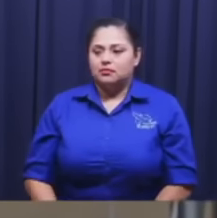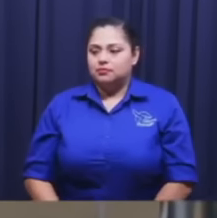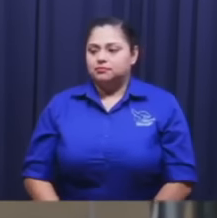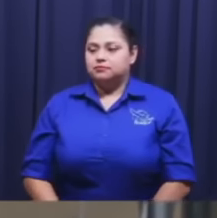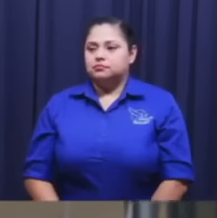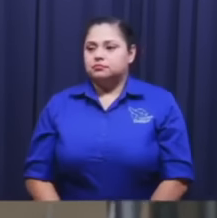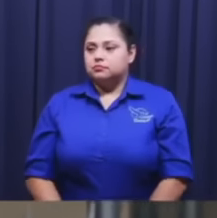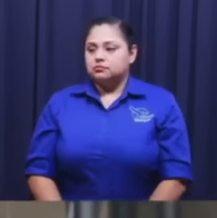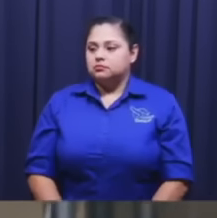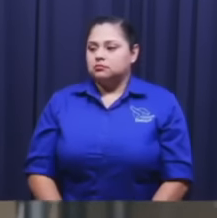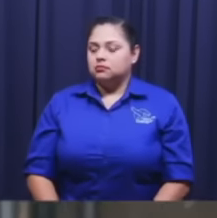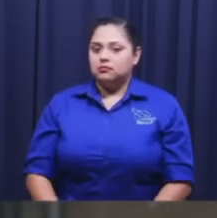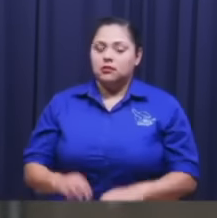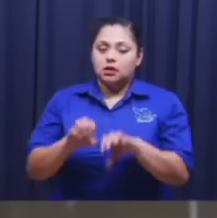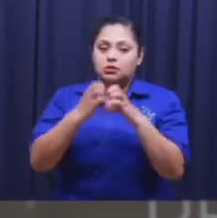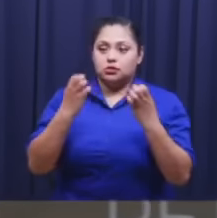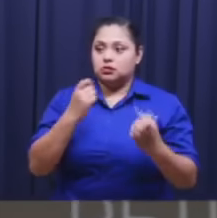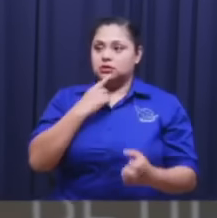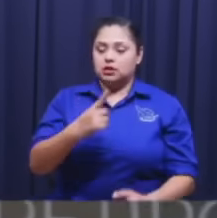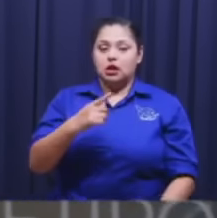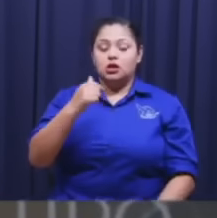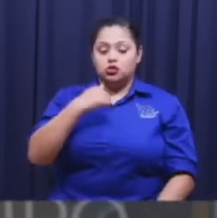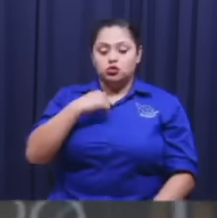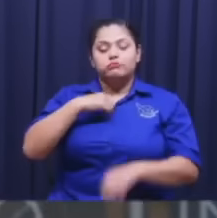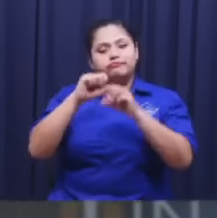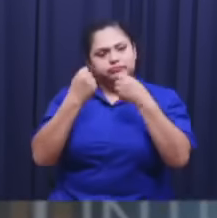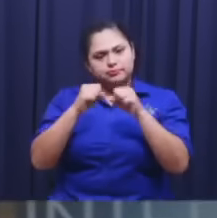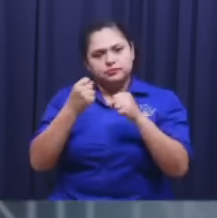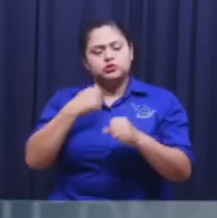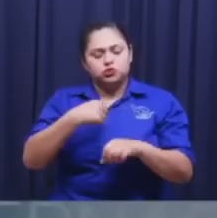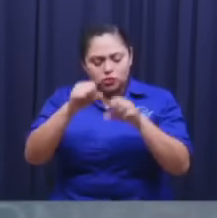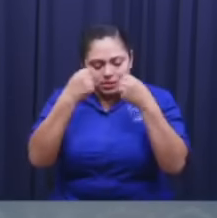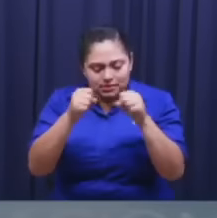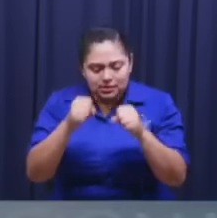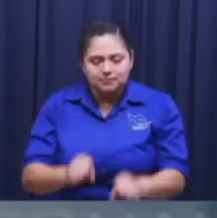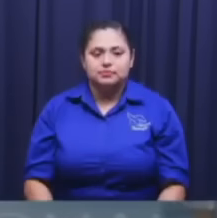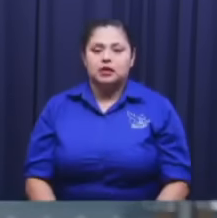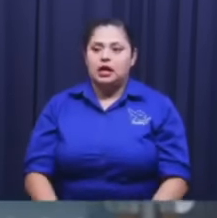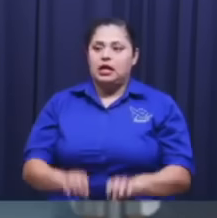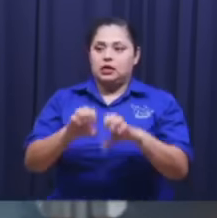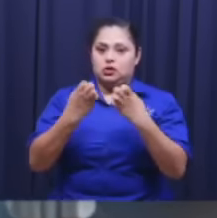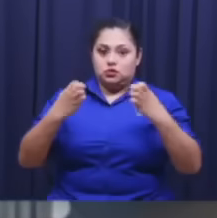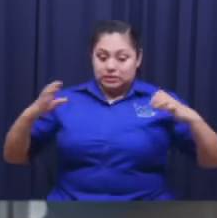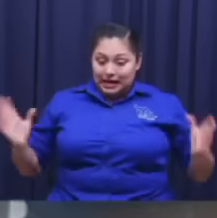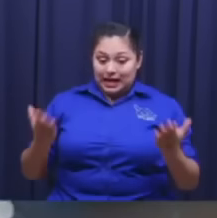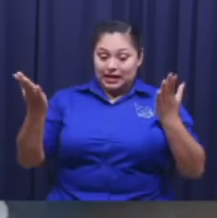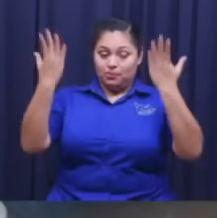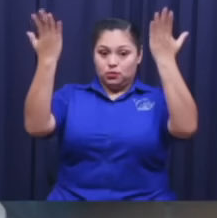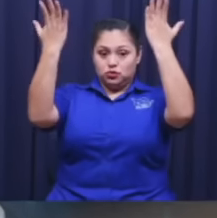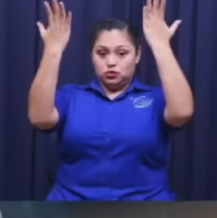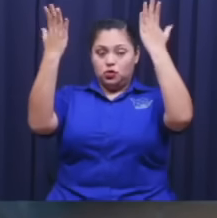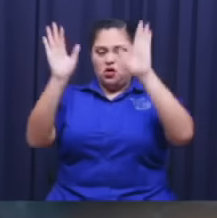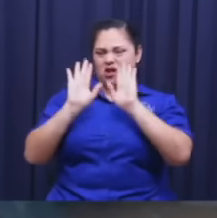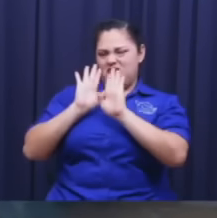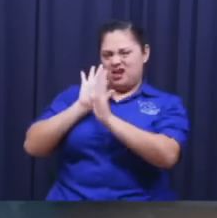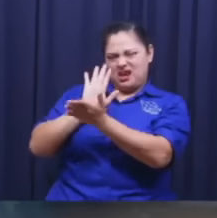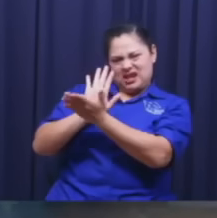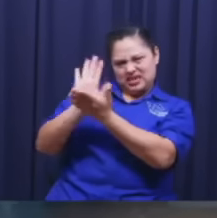Entonces donde uno dice: yo lo voy a hacer, lo voy a hacer. Entonces el animoso resiste hasta la